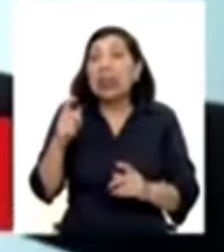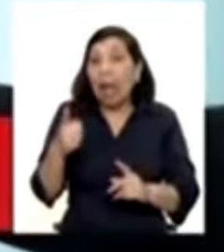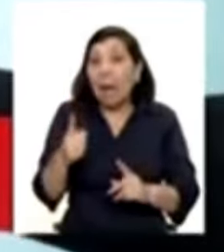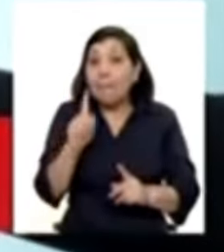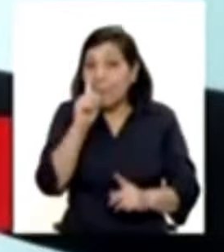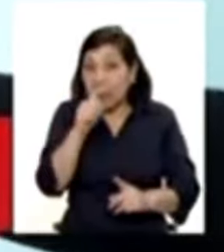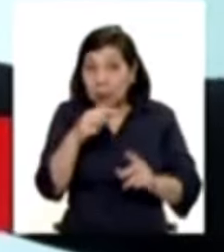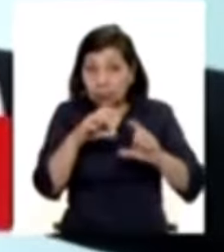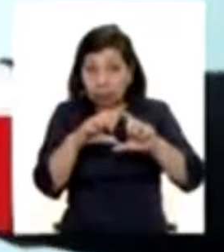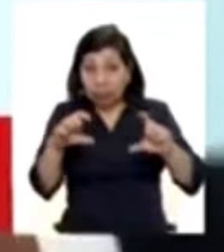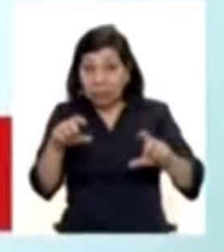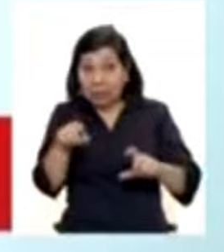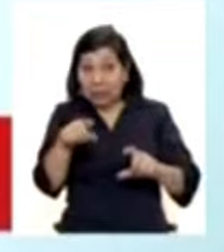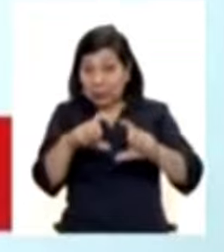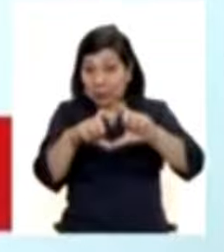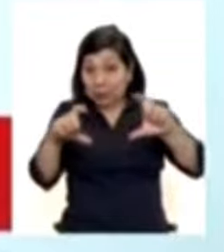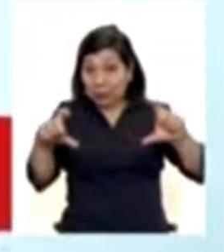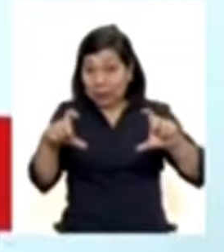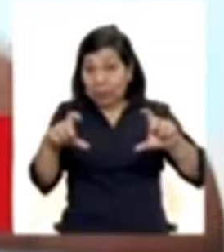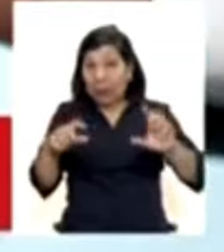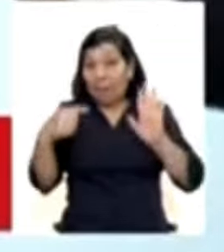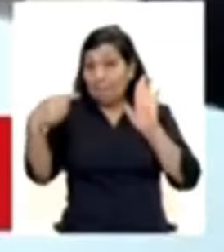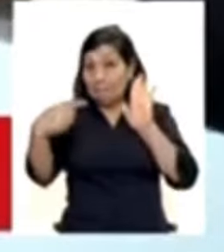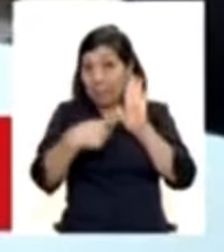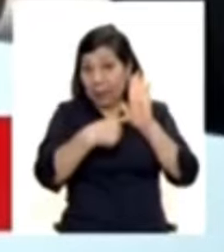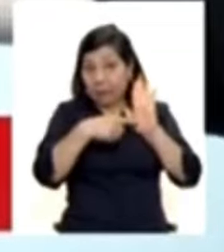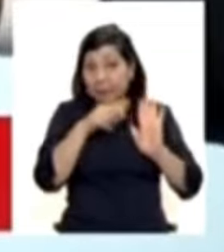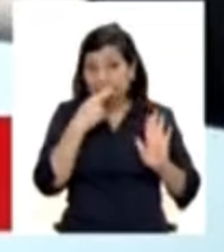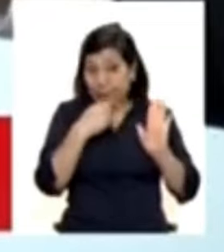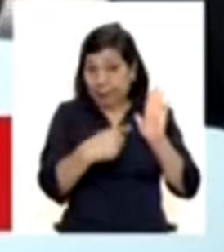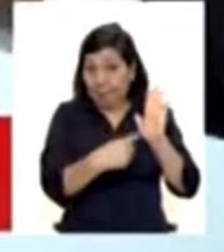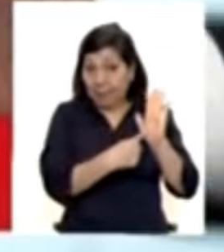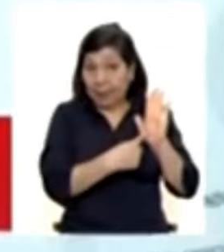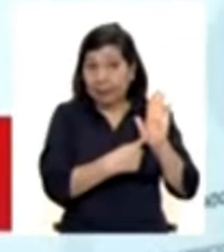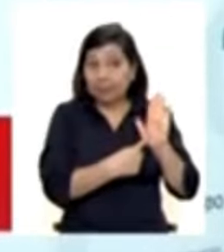primera opción que sale, reserva de cita MTC, le va a dar clic